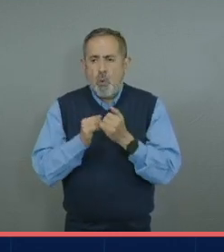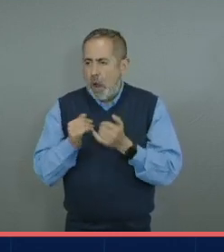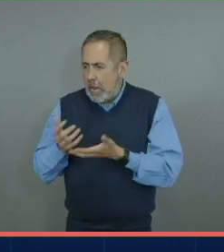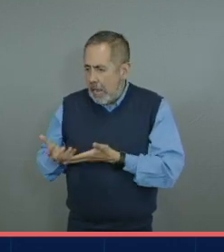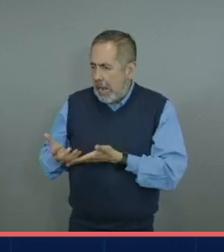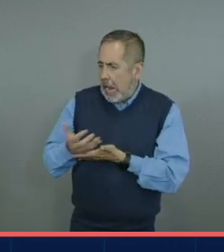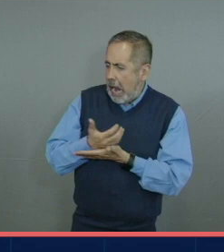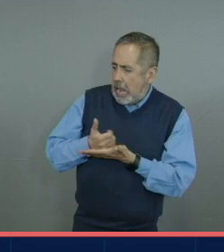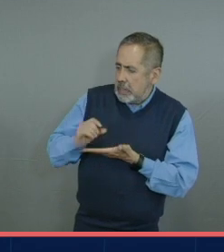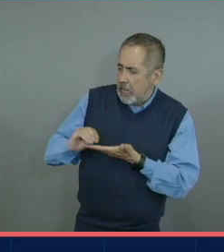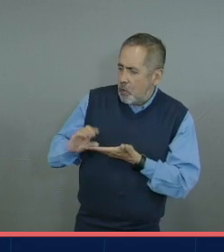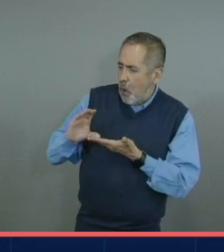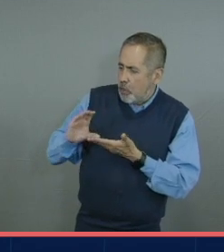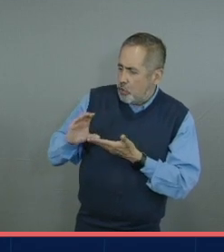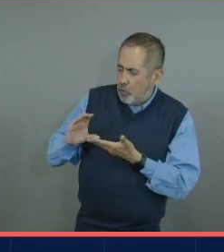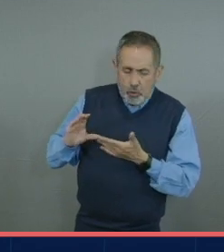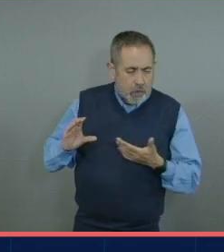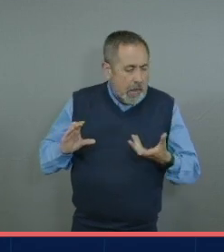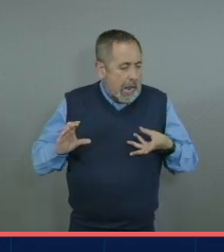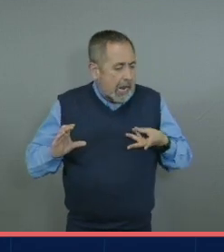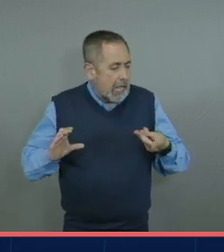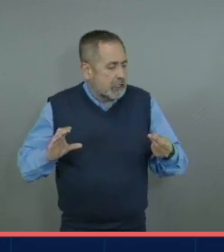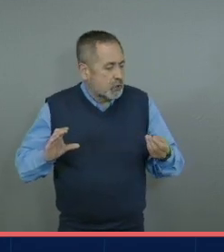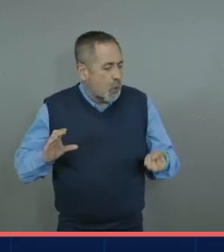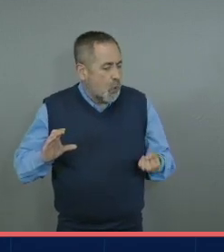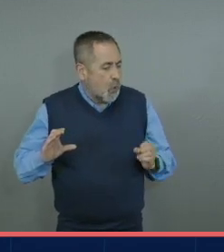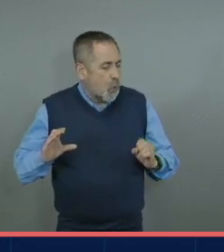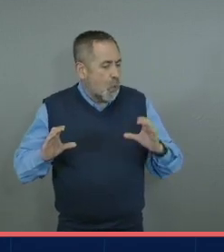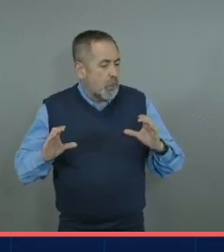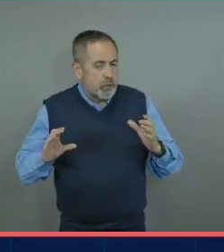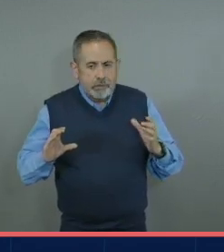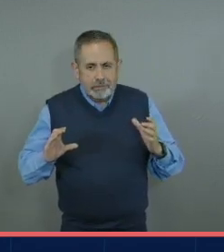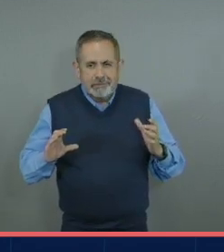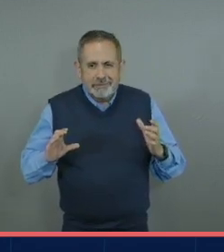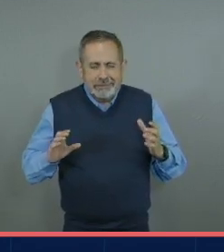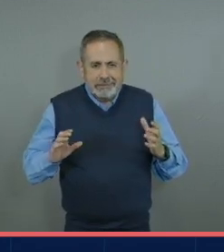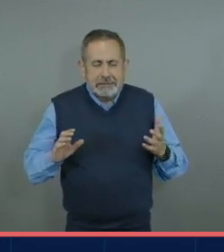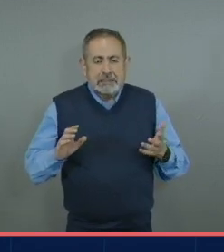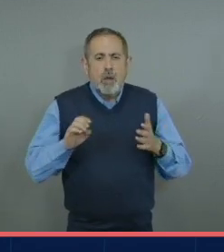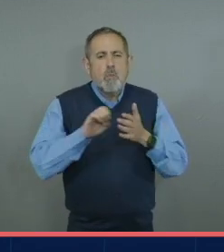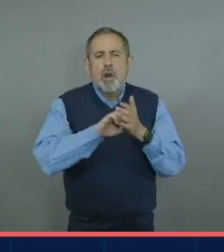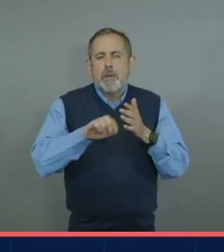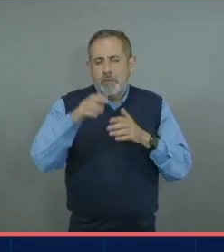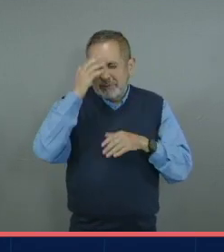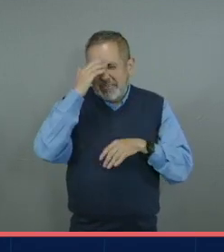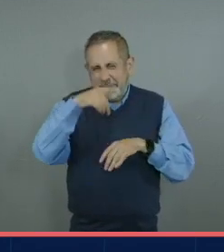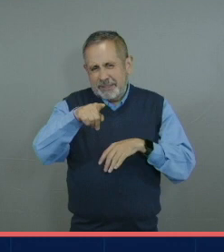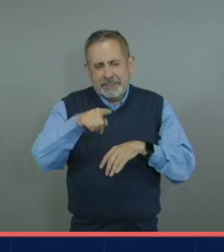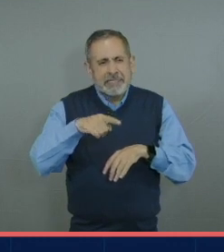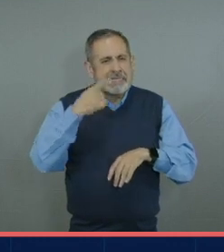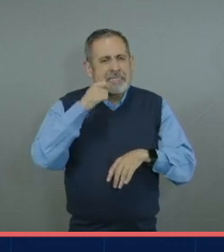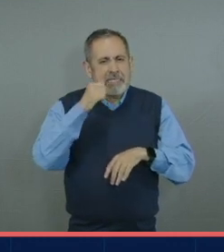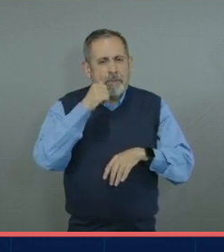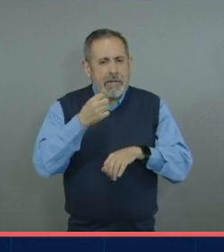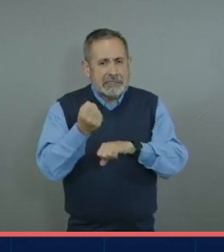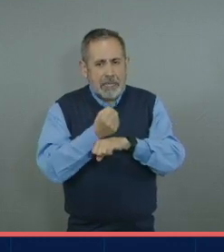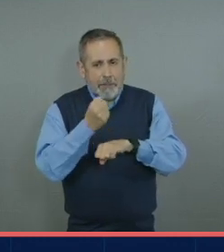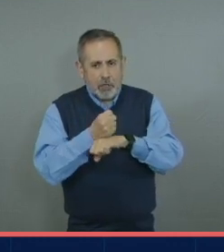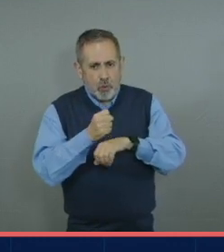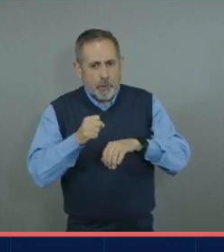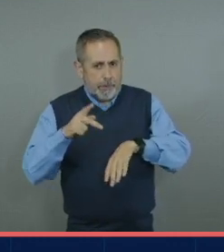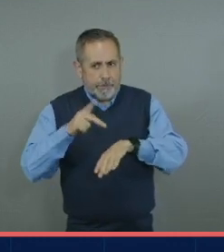el zapato. ¿Les ha pasado que se mete una piedra en el zapato y caminan? ¡Oh! Y va lastimando.